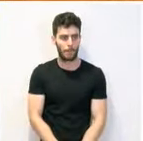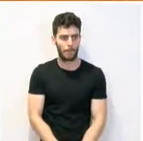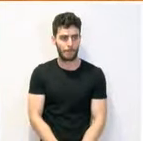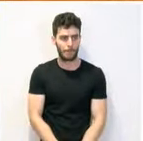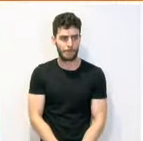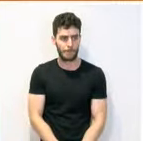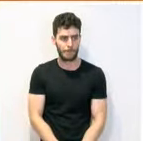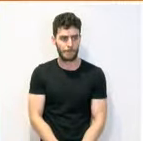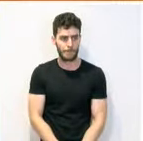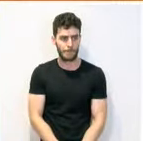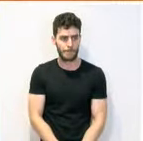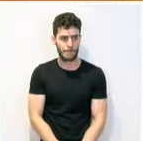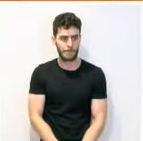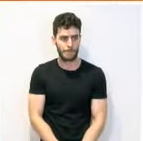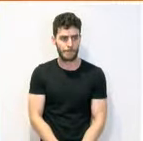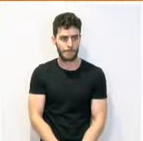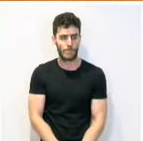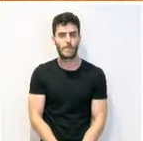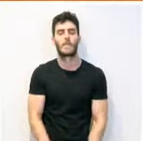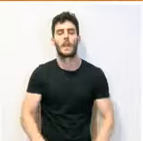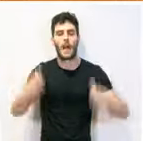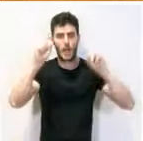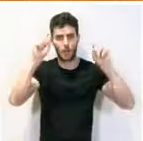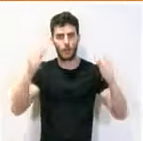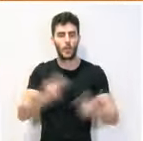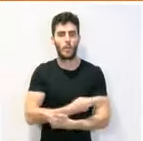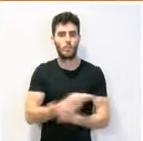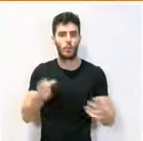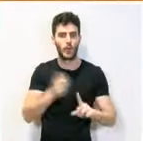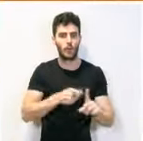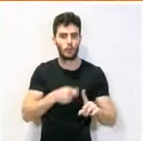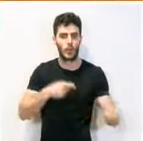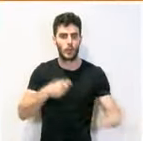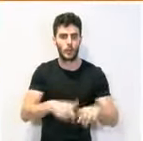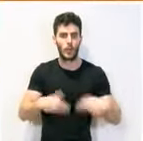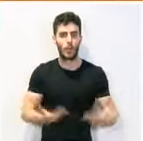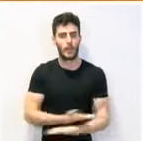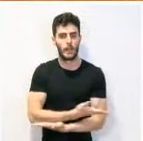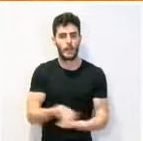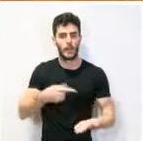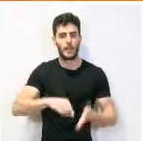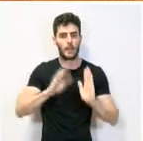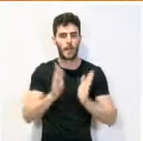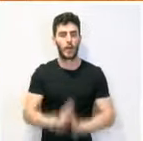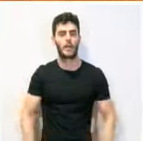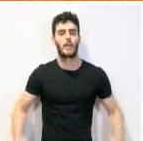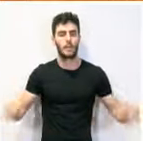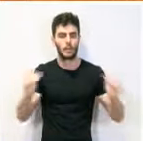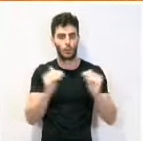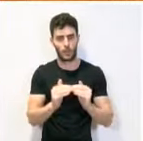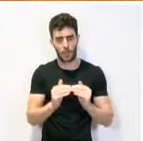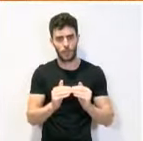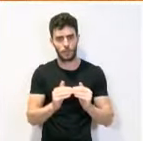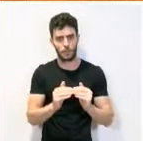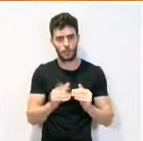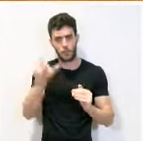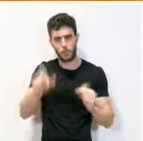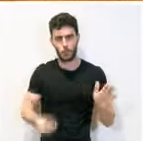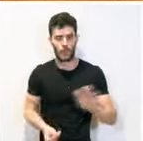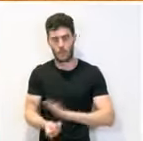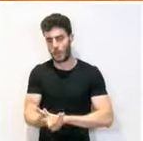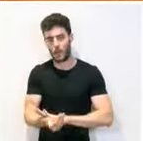La educación pública es la que sirve para garantizar y corregir esas desigualdades con las que